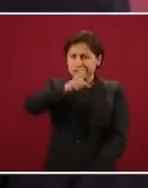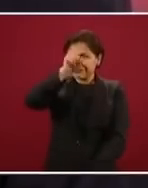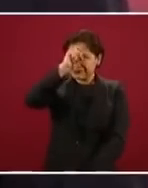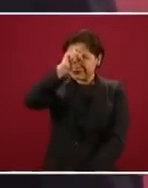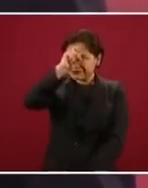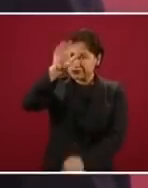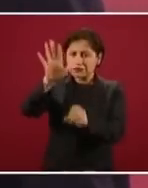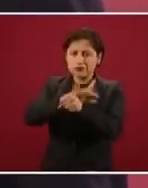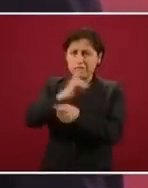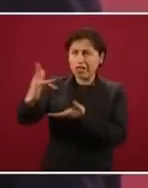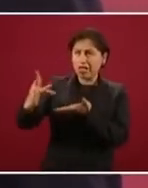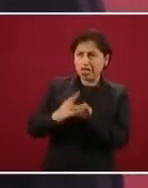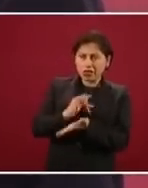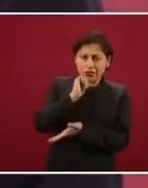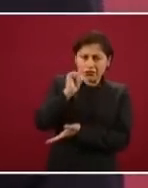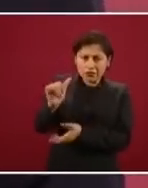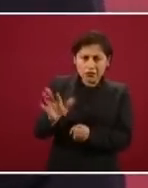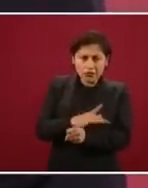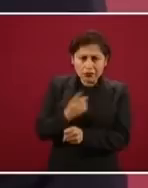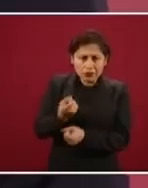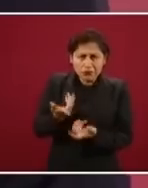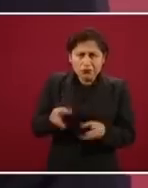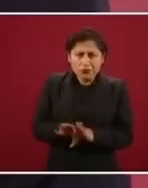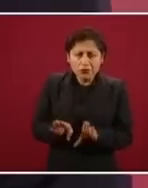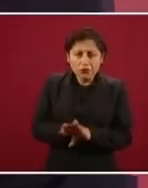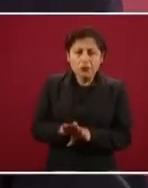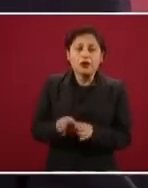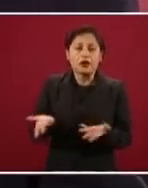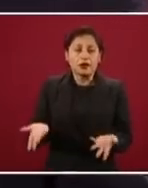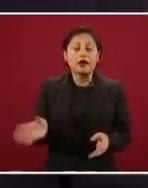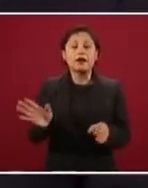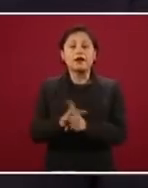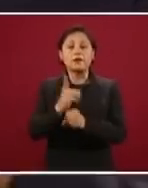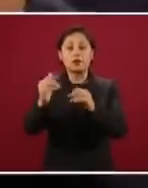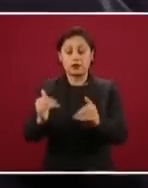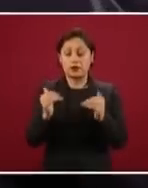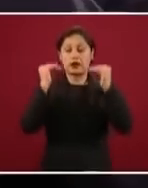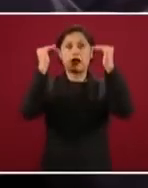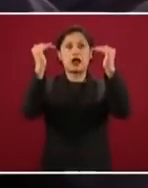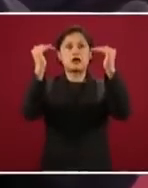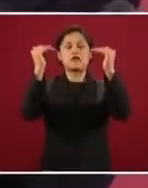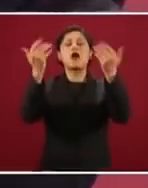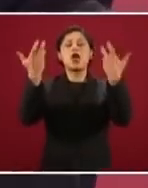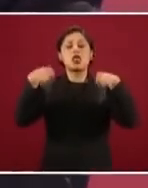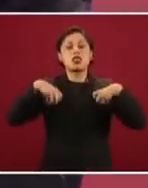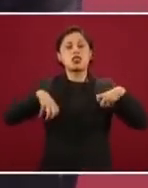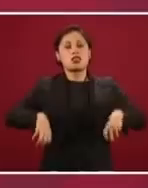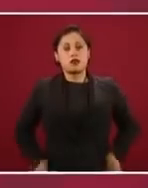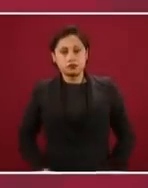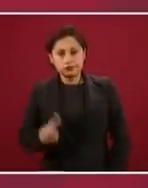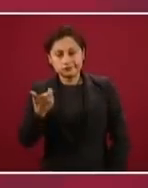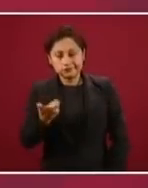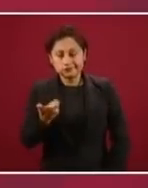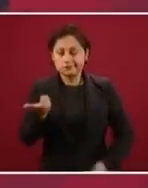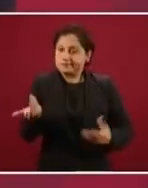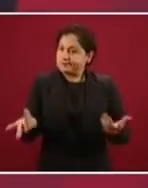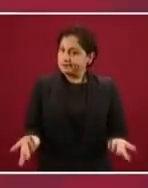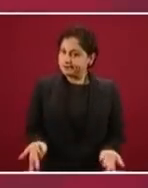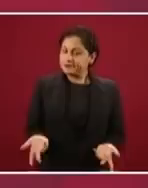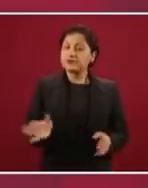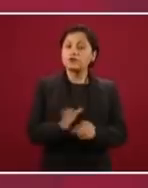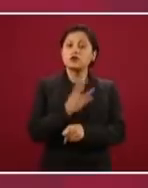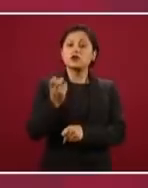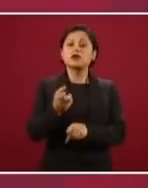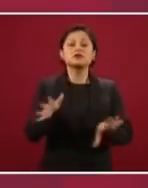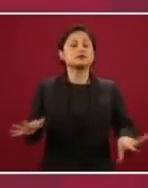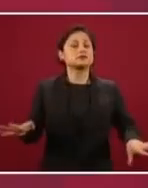y se usaba para otras cosas entonces ahora es directo desde